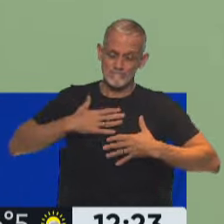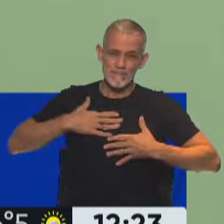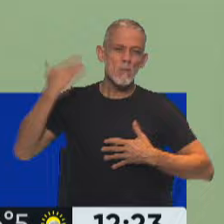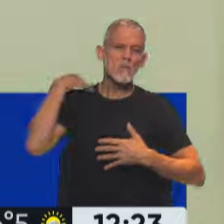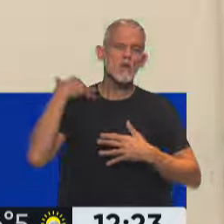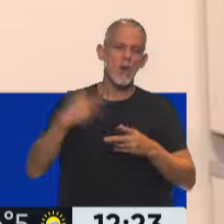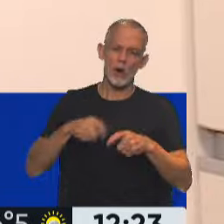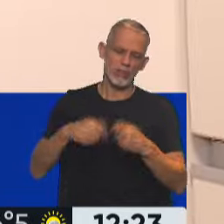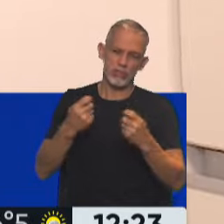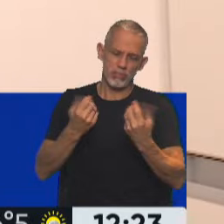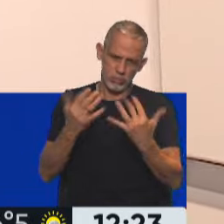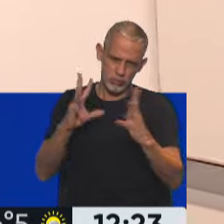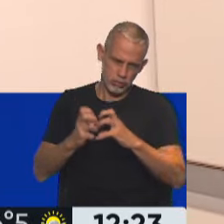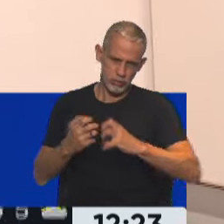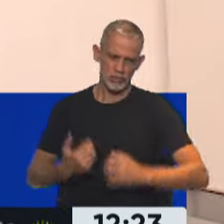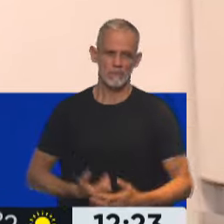pulmón.